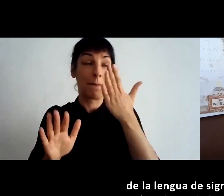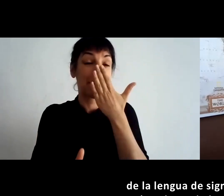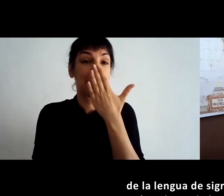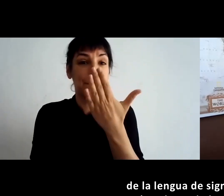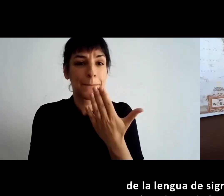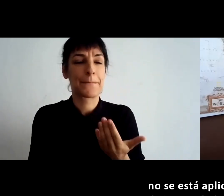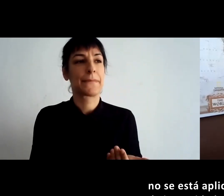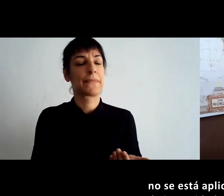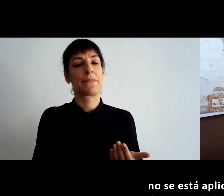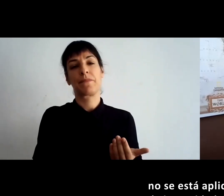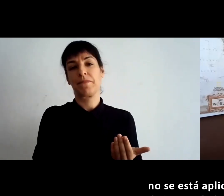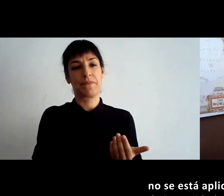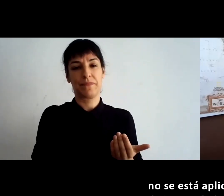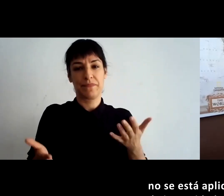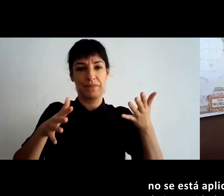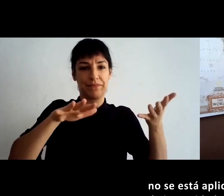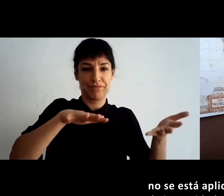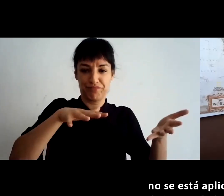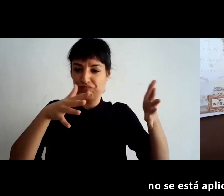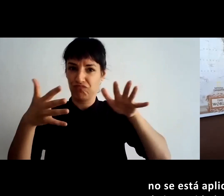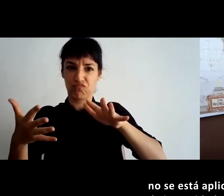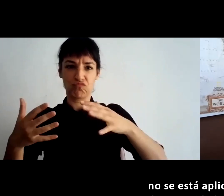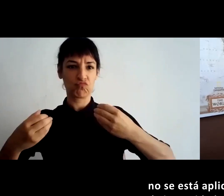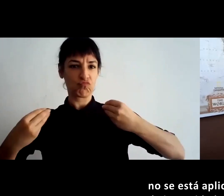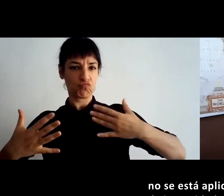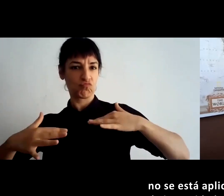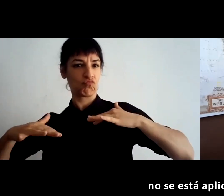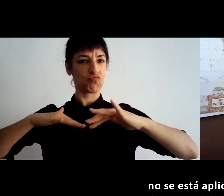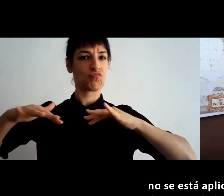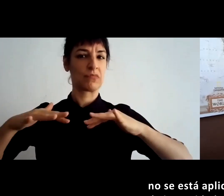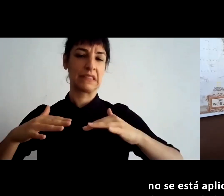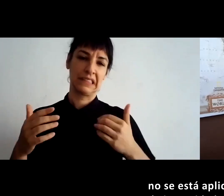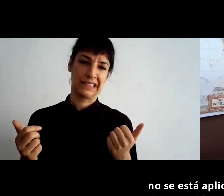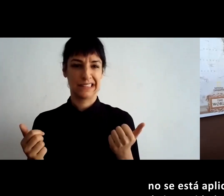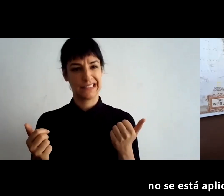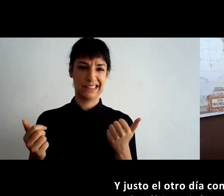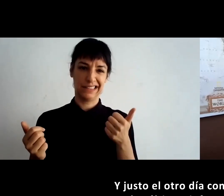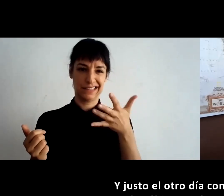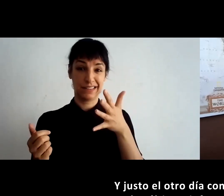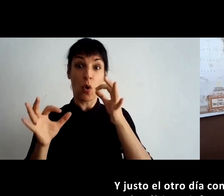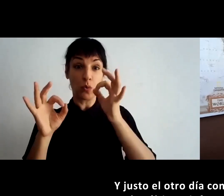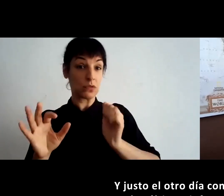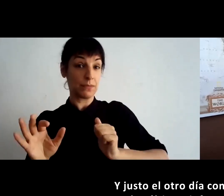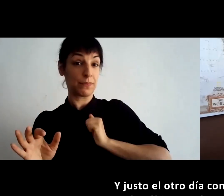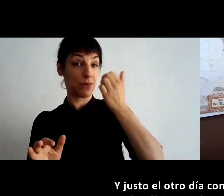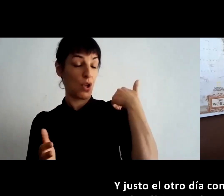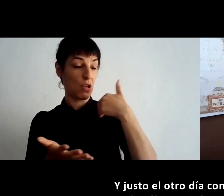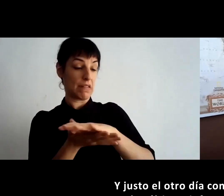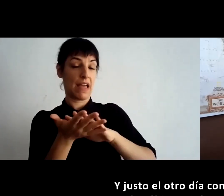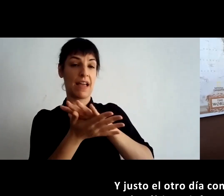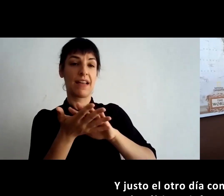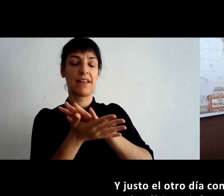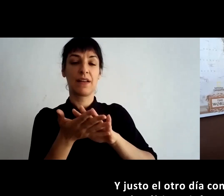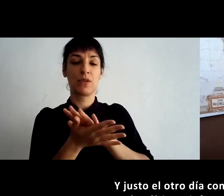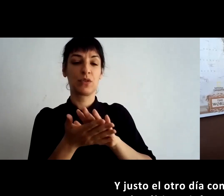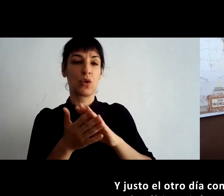esto no se está aplicando con la intensidad deseable. Y justo el otro día comentábamos que